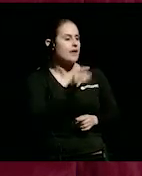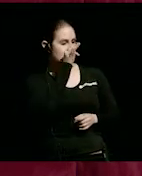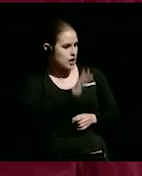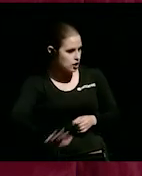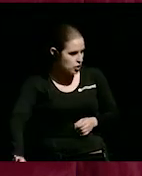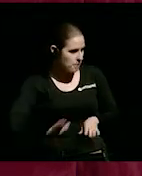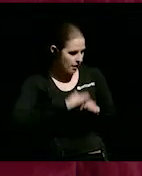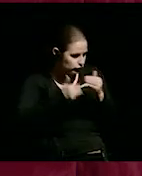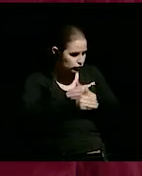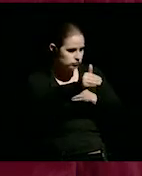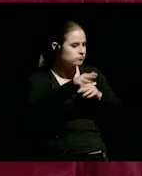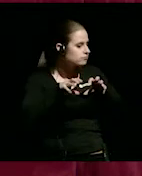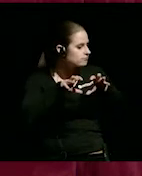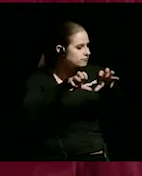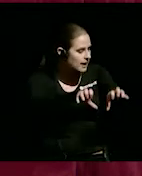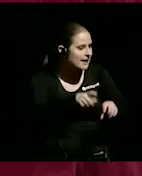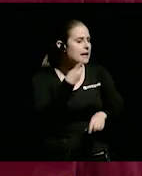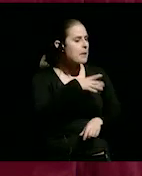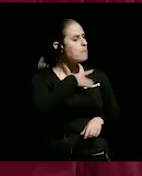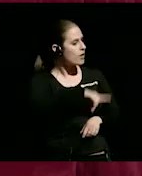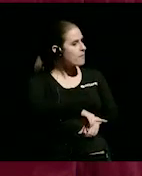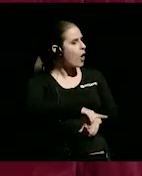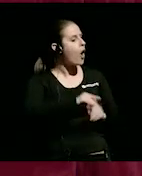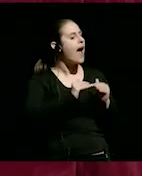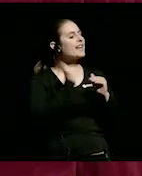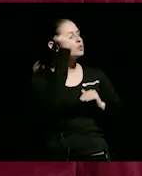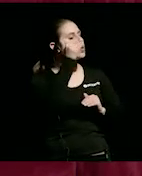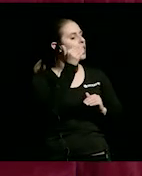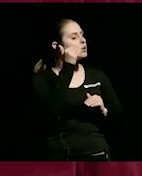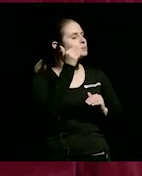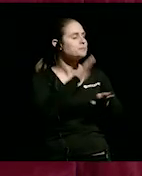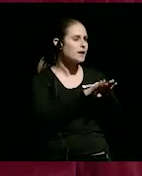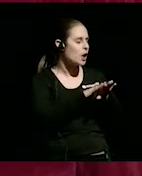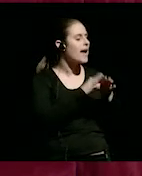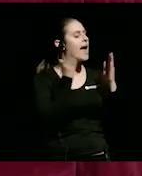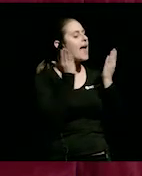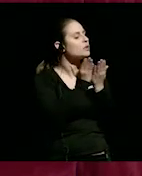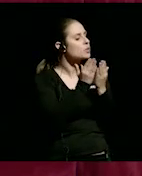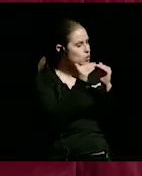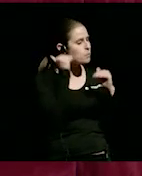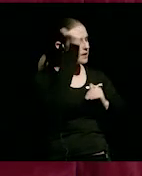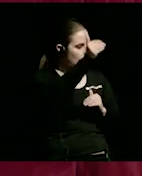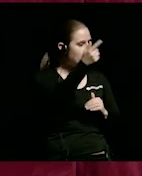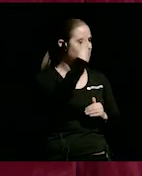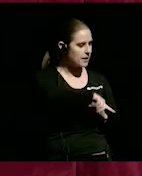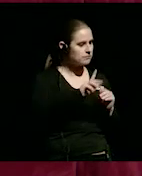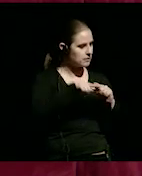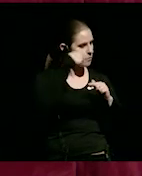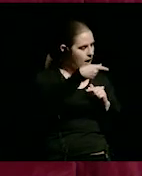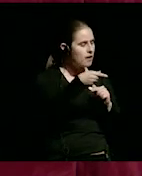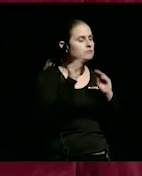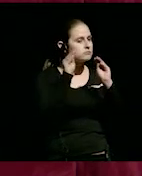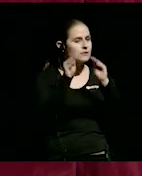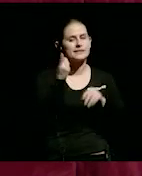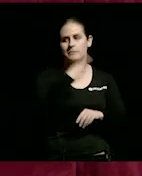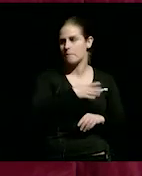o podemos tener también estudiantes de posgrado, todo tipo de personas. Sé que eso es algo distinto de lo que estamos hablando,